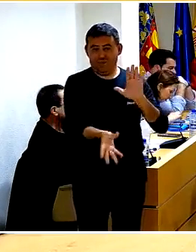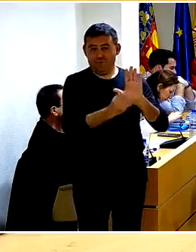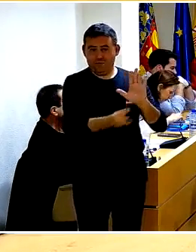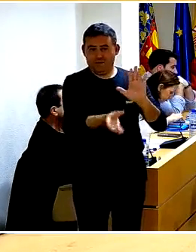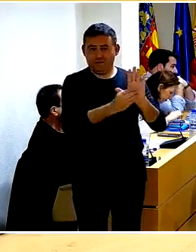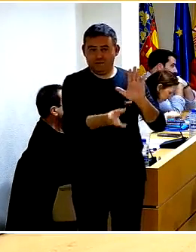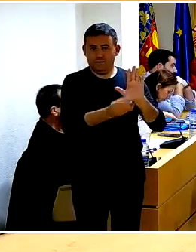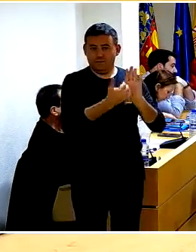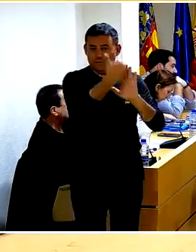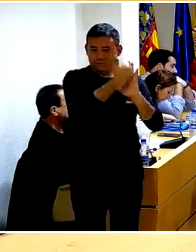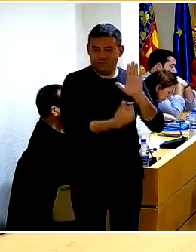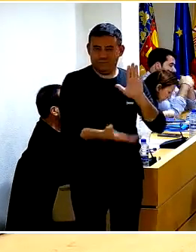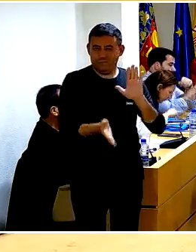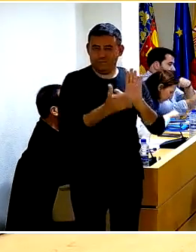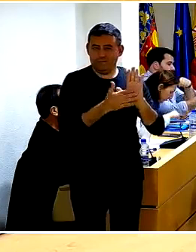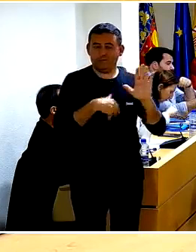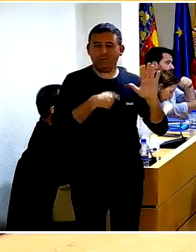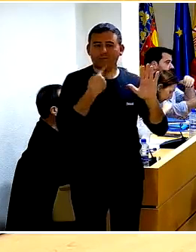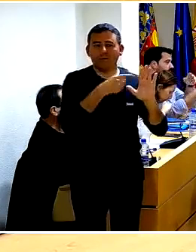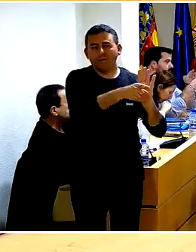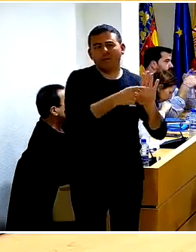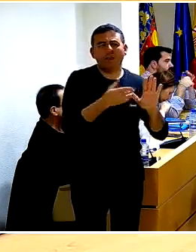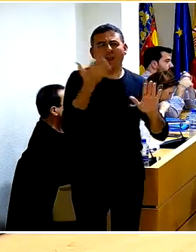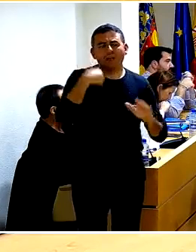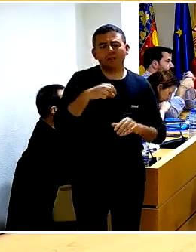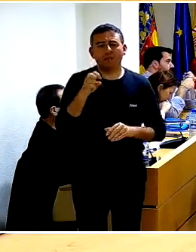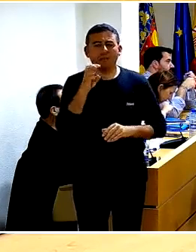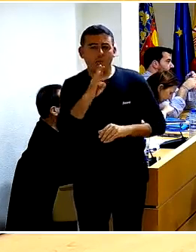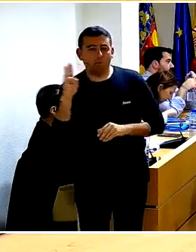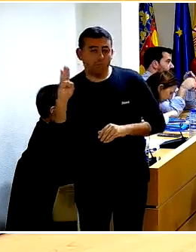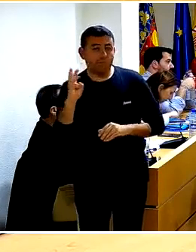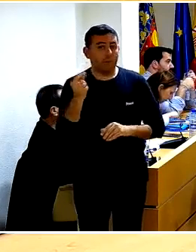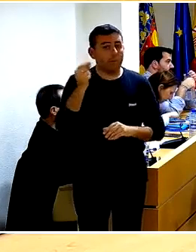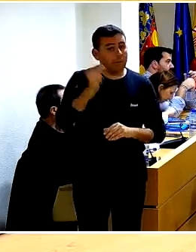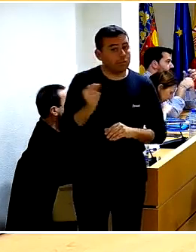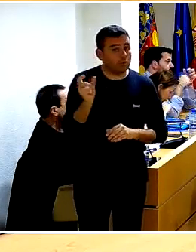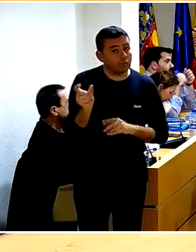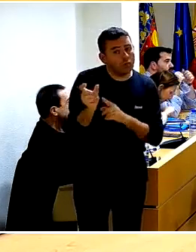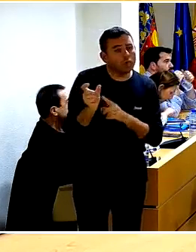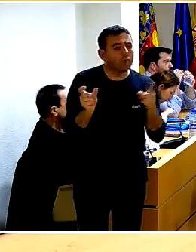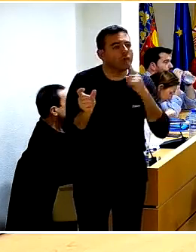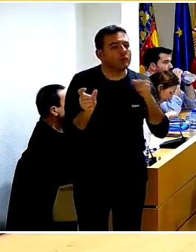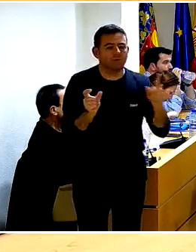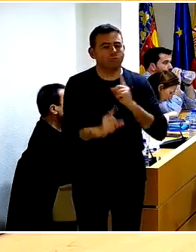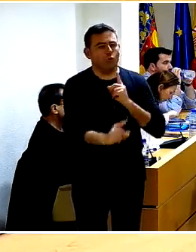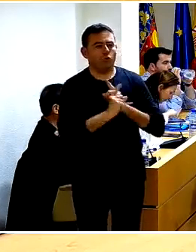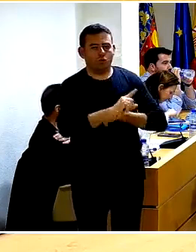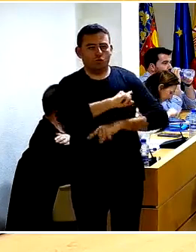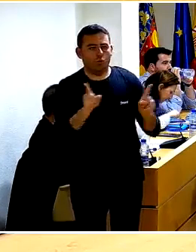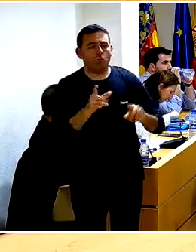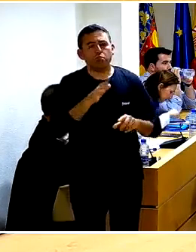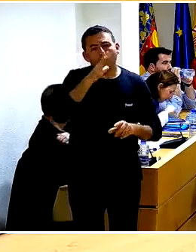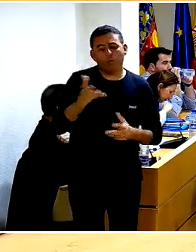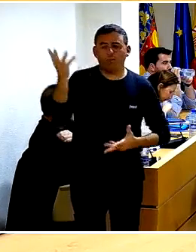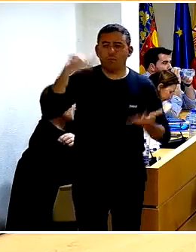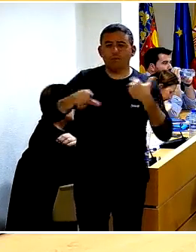qué justificaban su voto en contra de los presupuestos del Partido Popular y justificaban en lo que cobraban los órganos de gobierno.